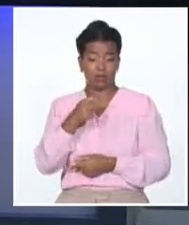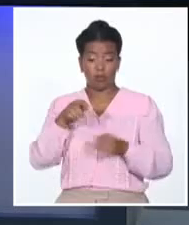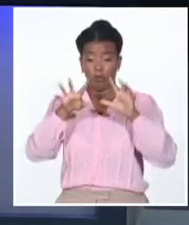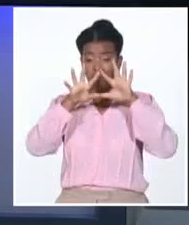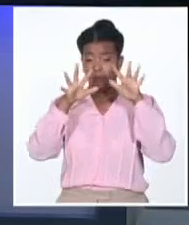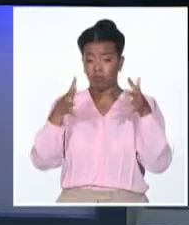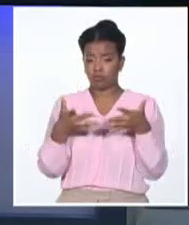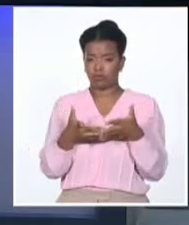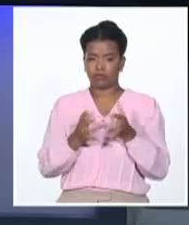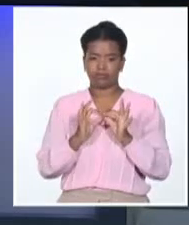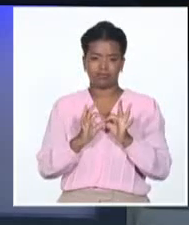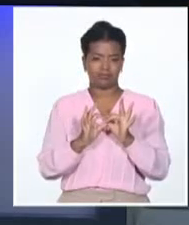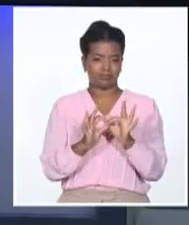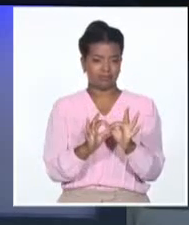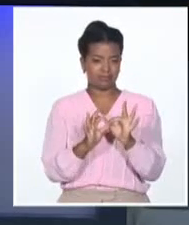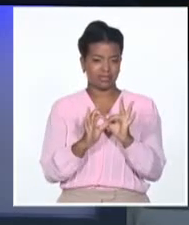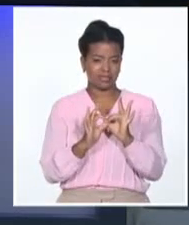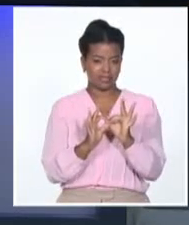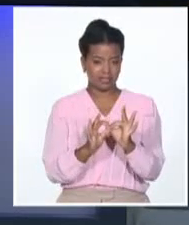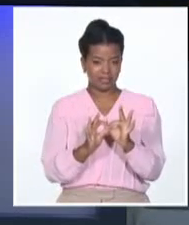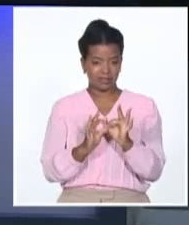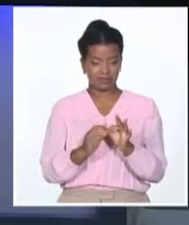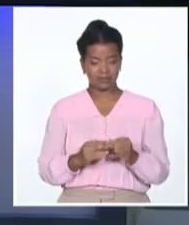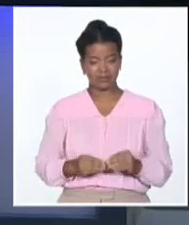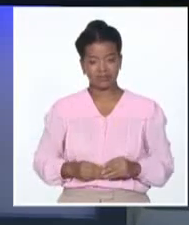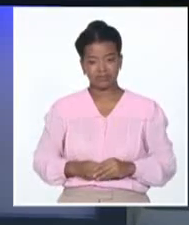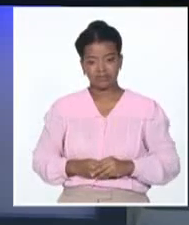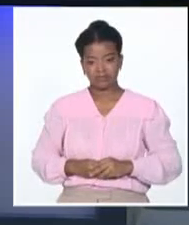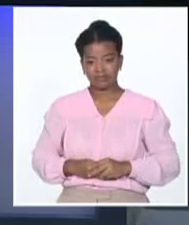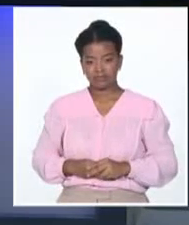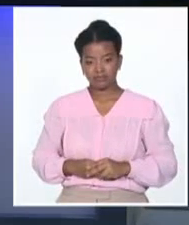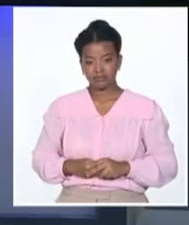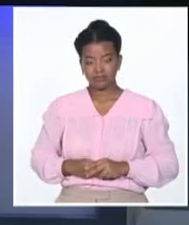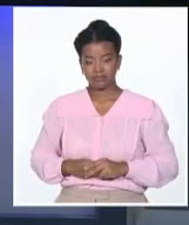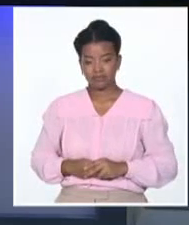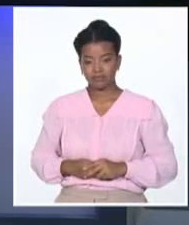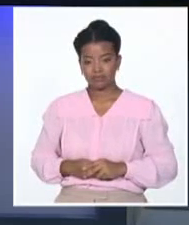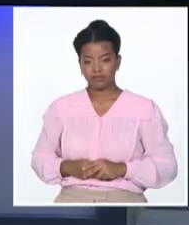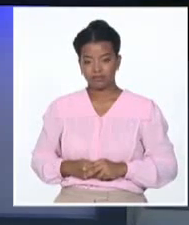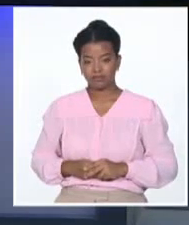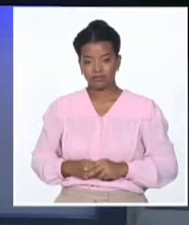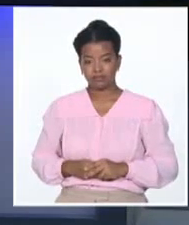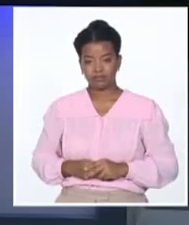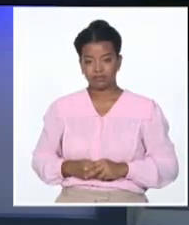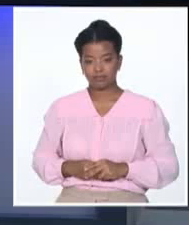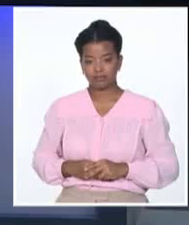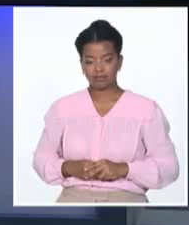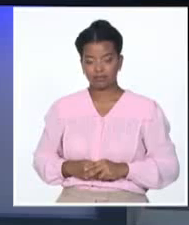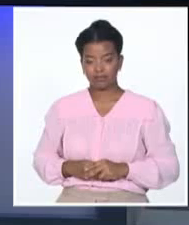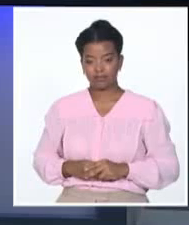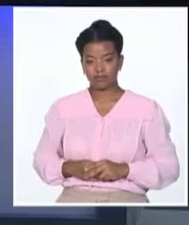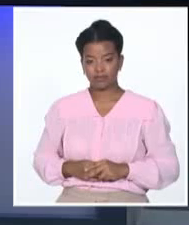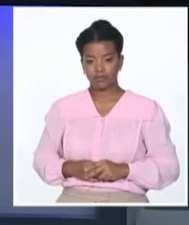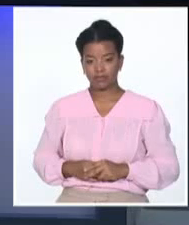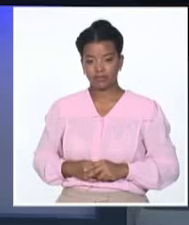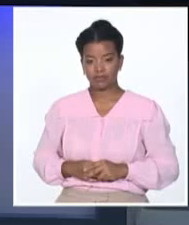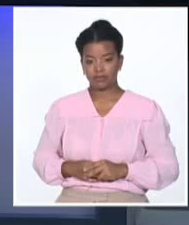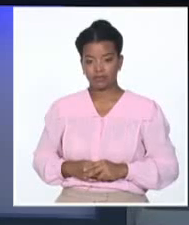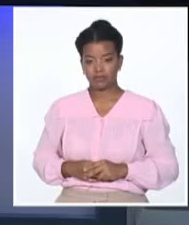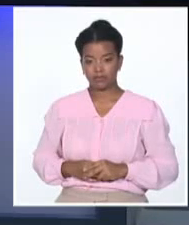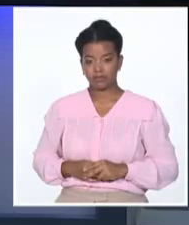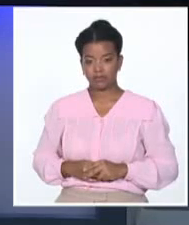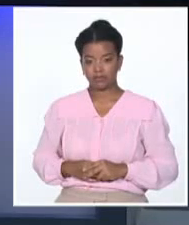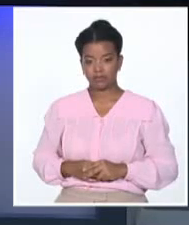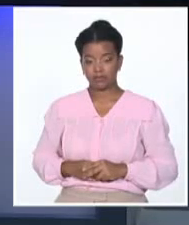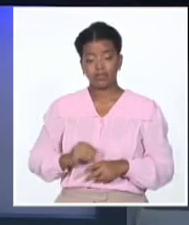en todo el mundo, con manifestaciones descontroladas en muchos de ellos. 5 ámbitos denominan el panorama de las amenazas de la